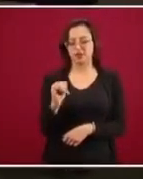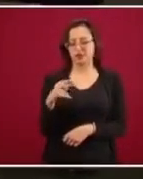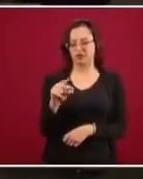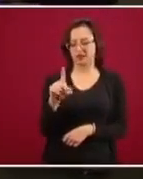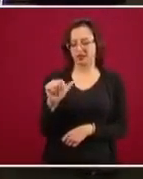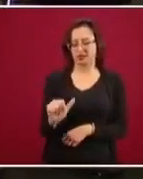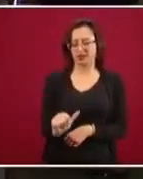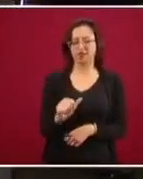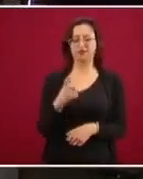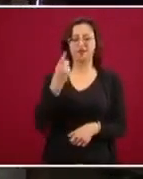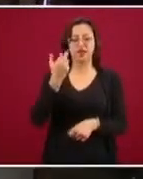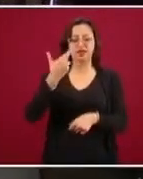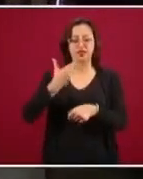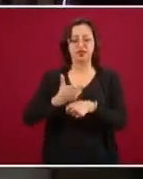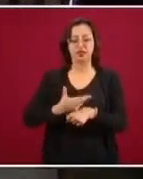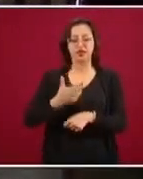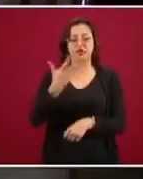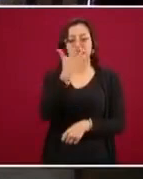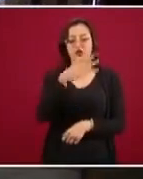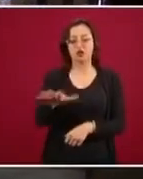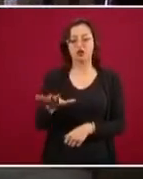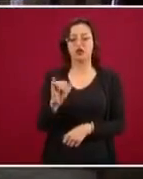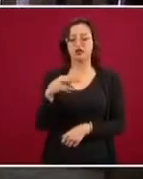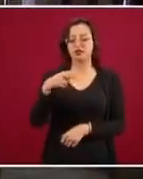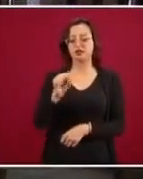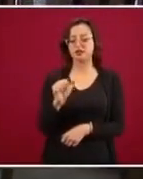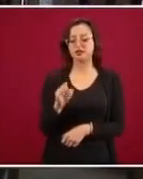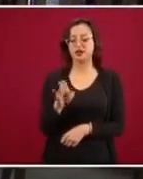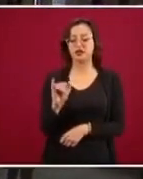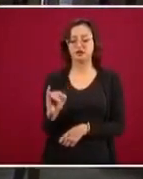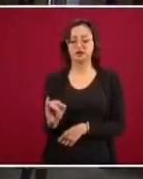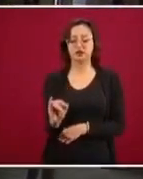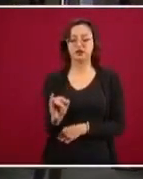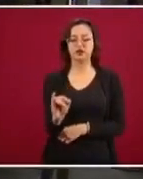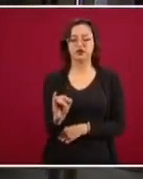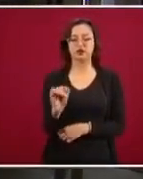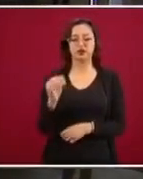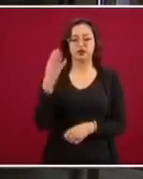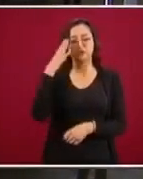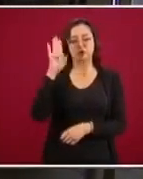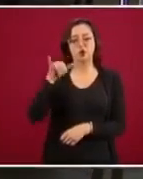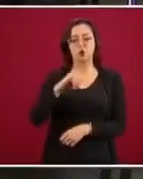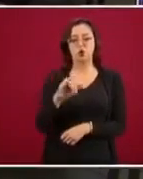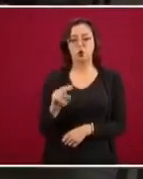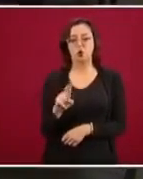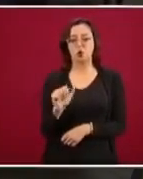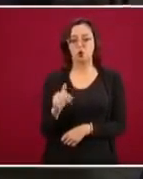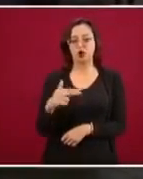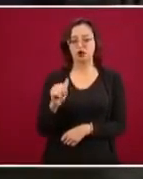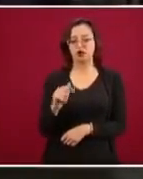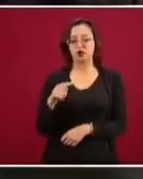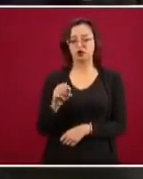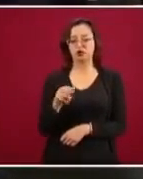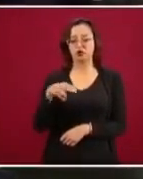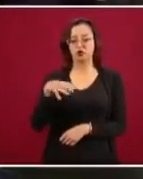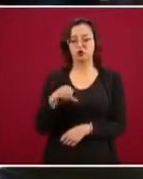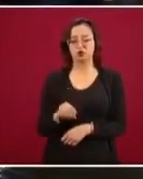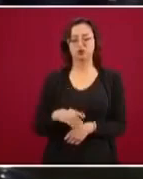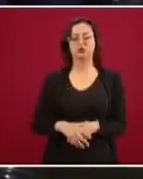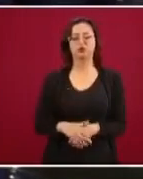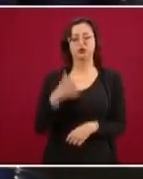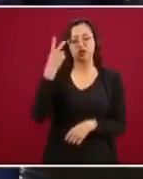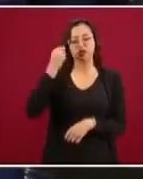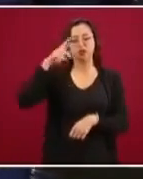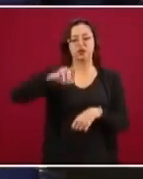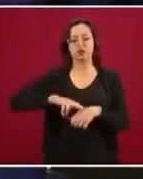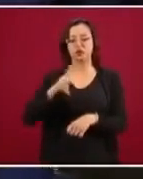al director general del instituto de salud para el bienestar maestro juan antonio ferrer aguilar al director general